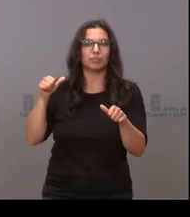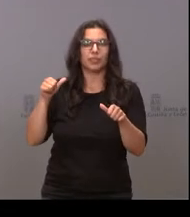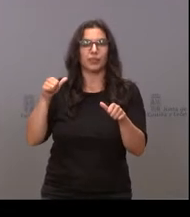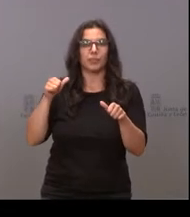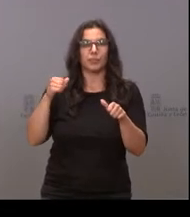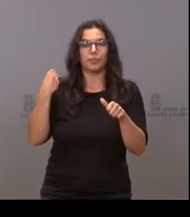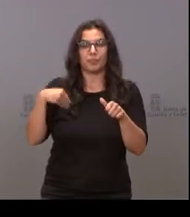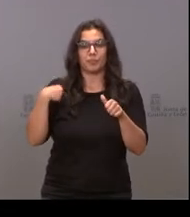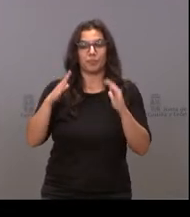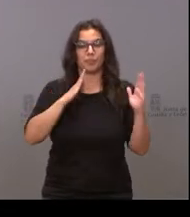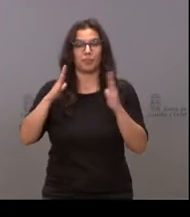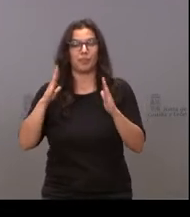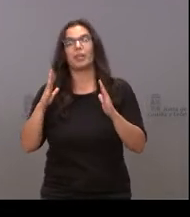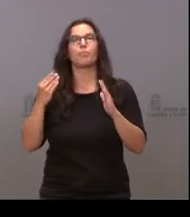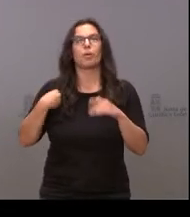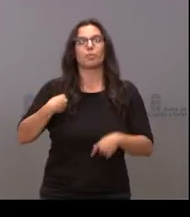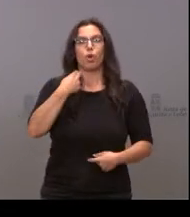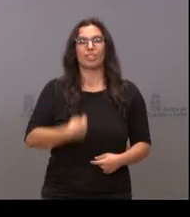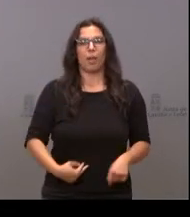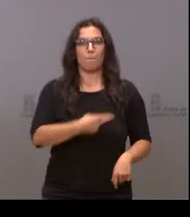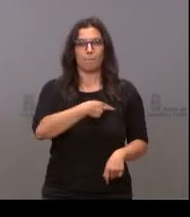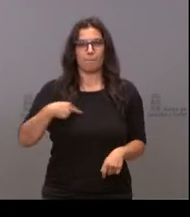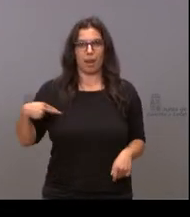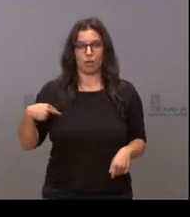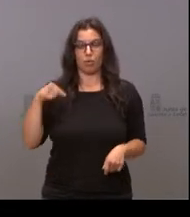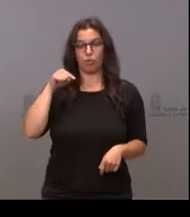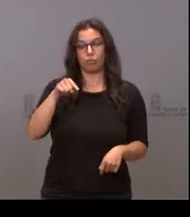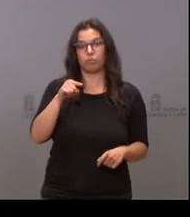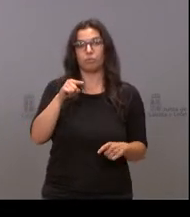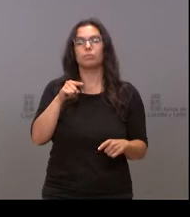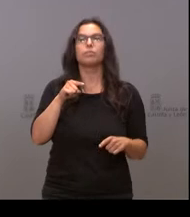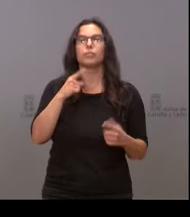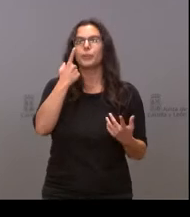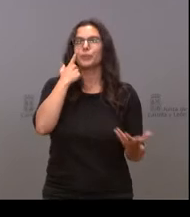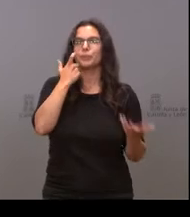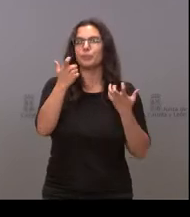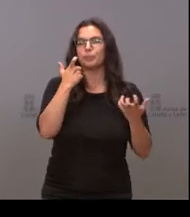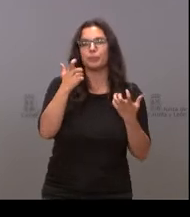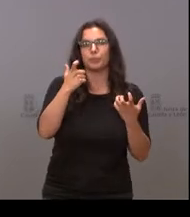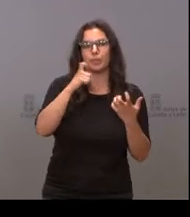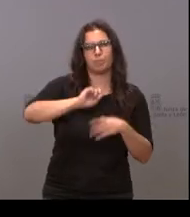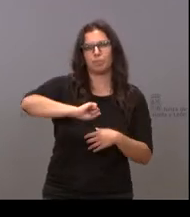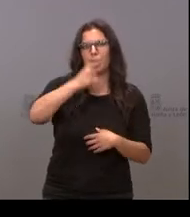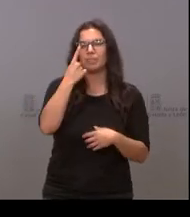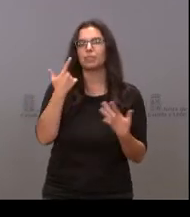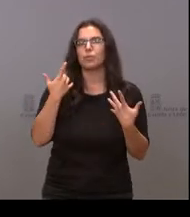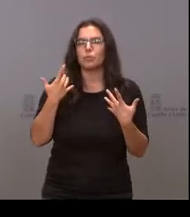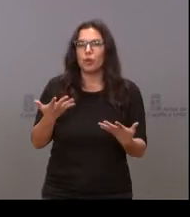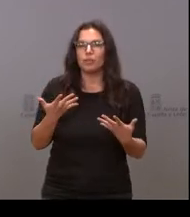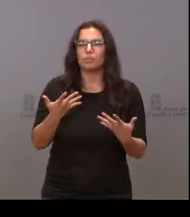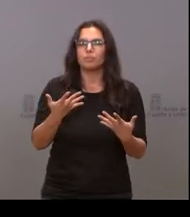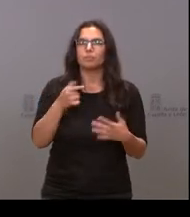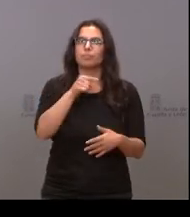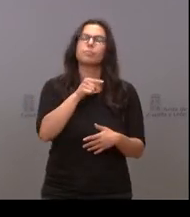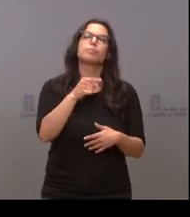cubos de la época templaria en uno de los cuales que destaca sobre todos los demás se asienta el